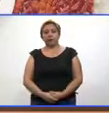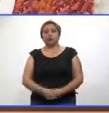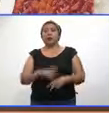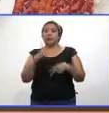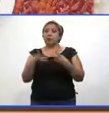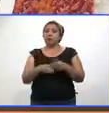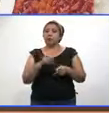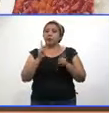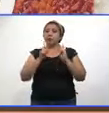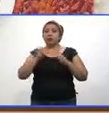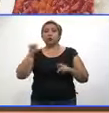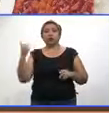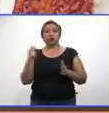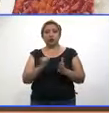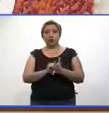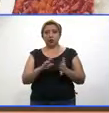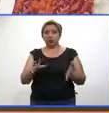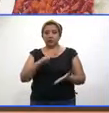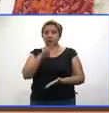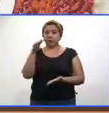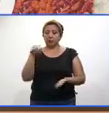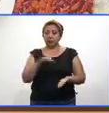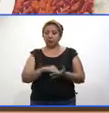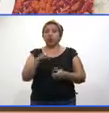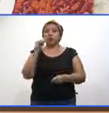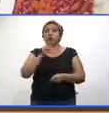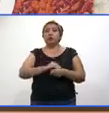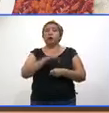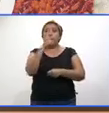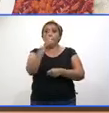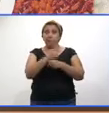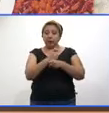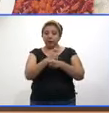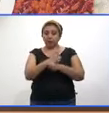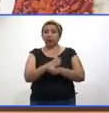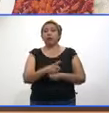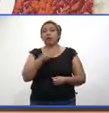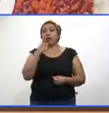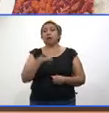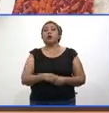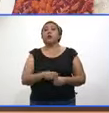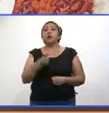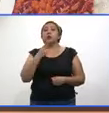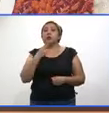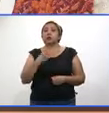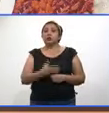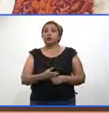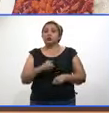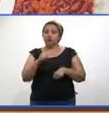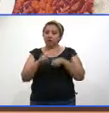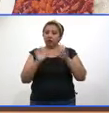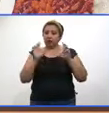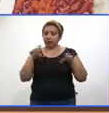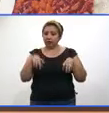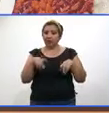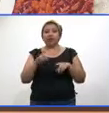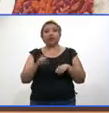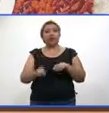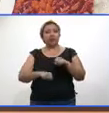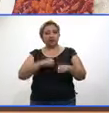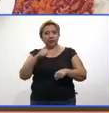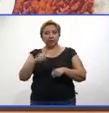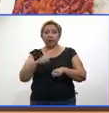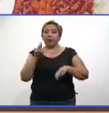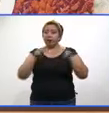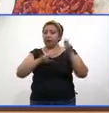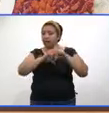Vamos a platicar de otros temas y es que Mérida se posicionó como la primera ciudad en la utilización del triciclo a nivel nacional.